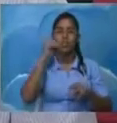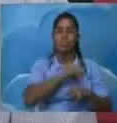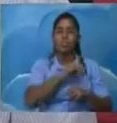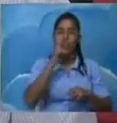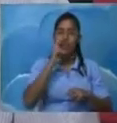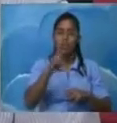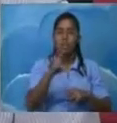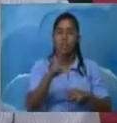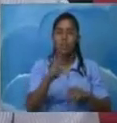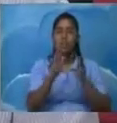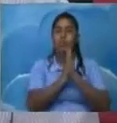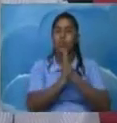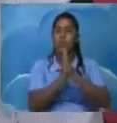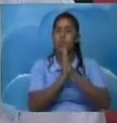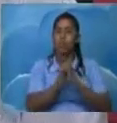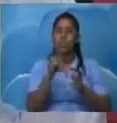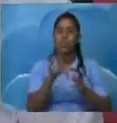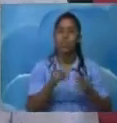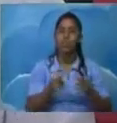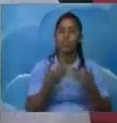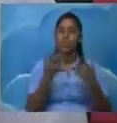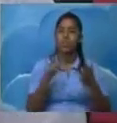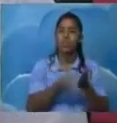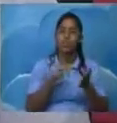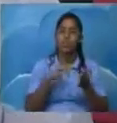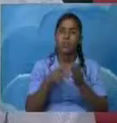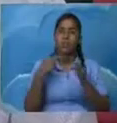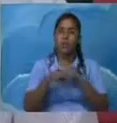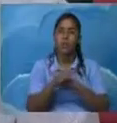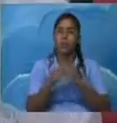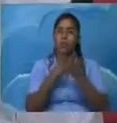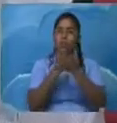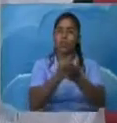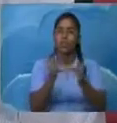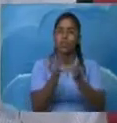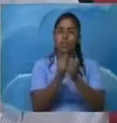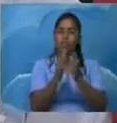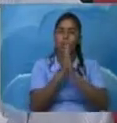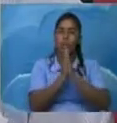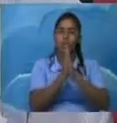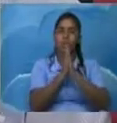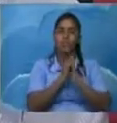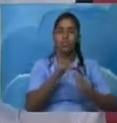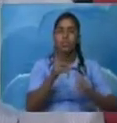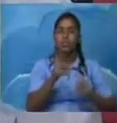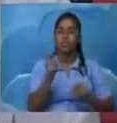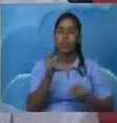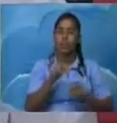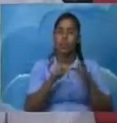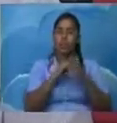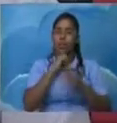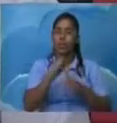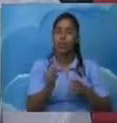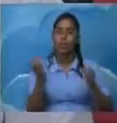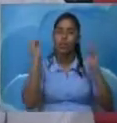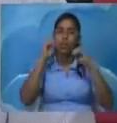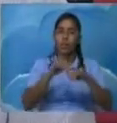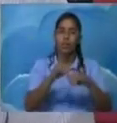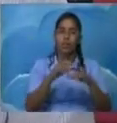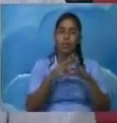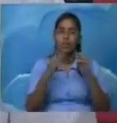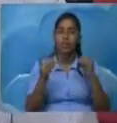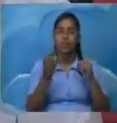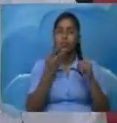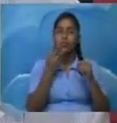solamente el asunto y orar y, oiga, tremendo, vamos a ayudarte con oración y eso te va a ayudar. Una vez,